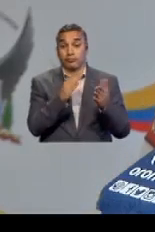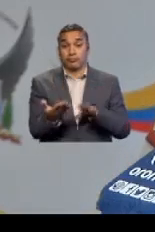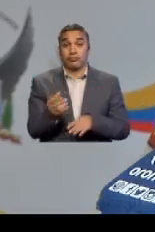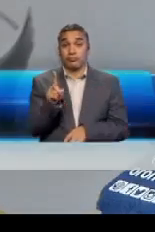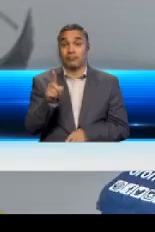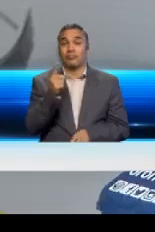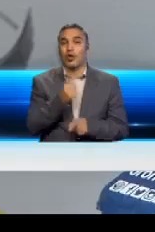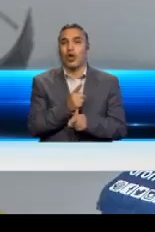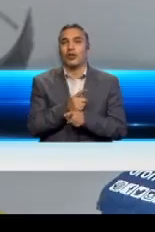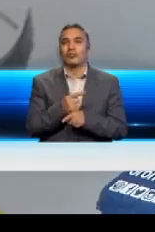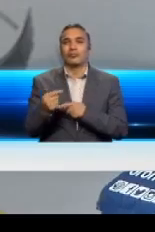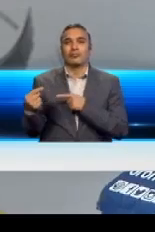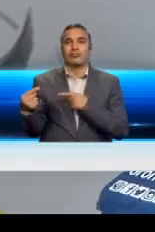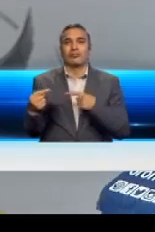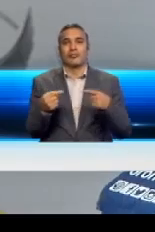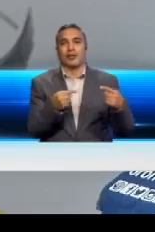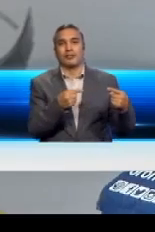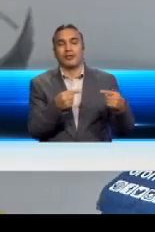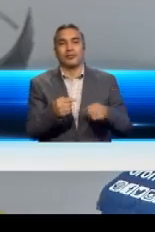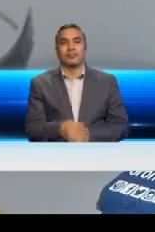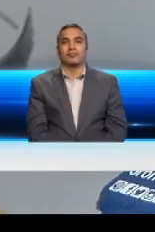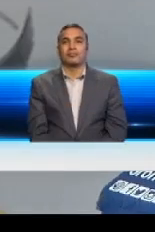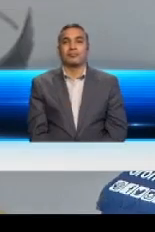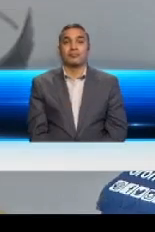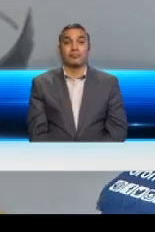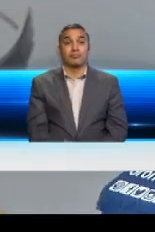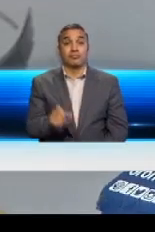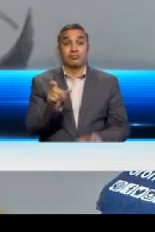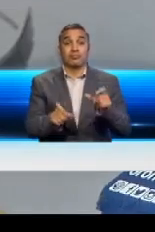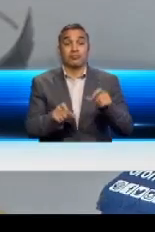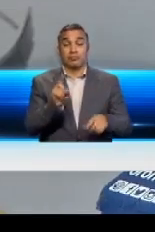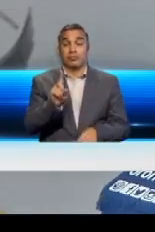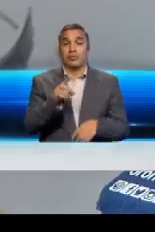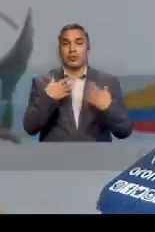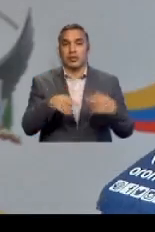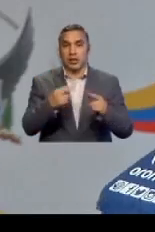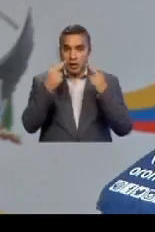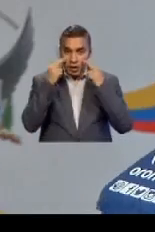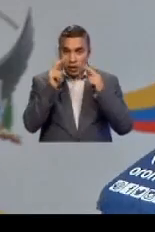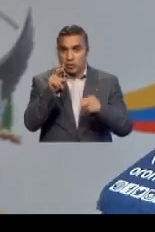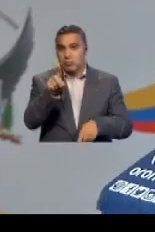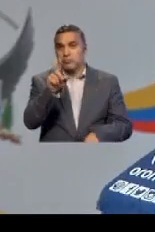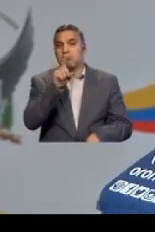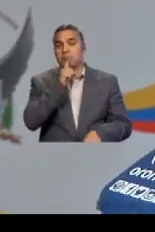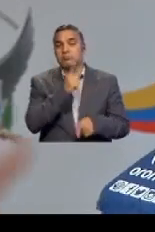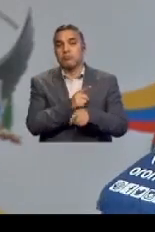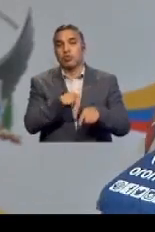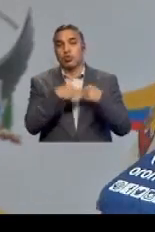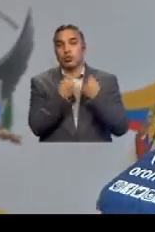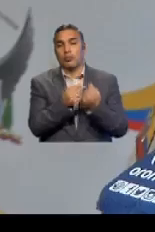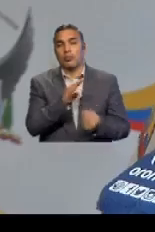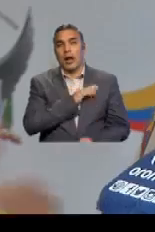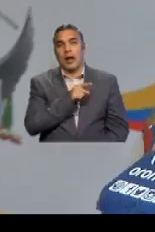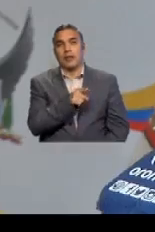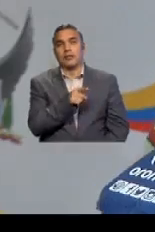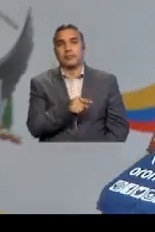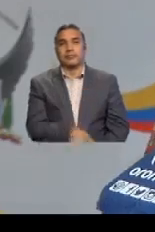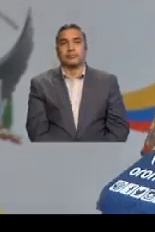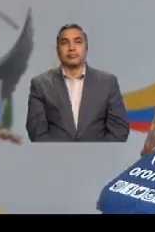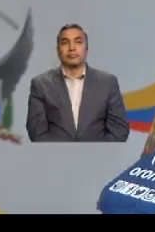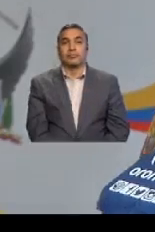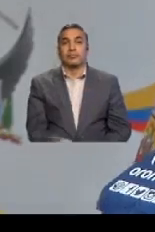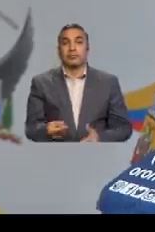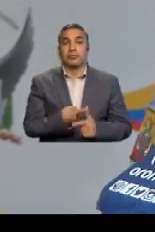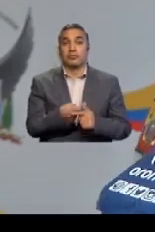eso. Quienes victimarios son públicamente reconocidos, identificados como miembros de una banda, y en este caso